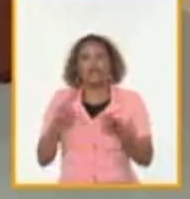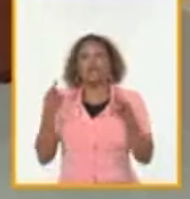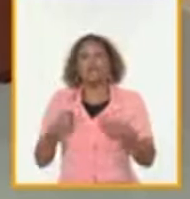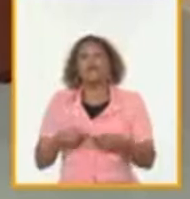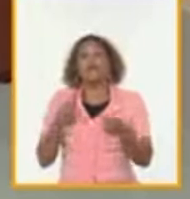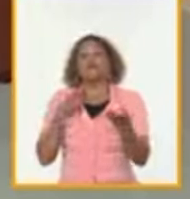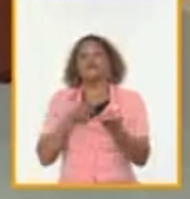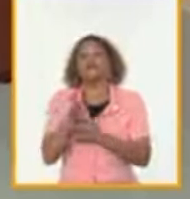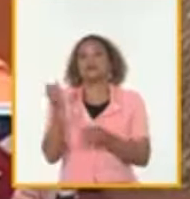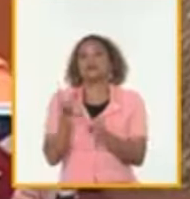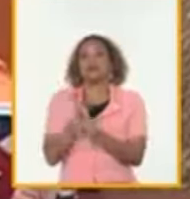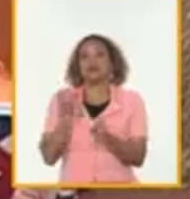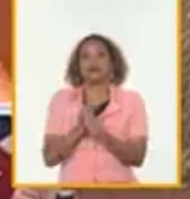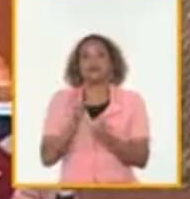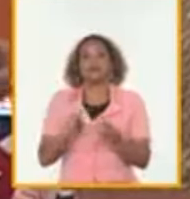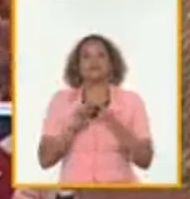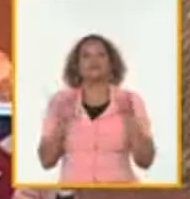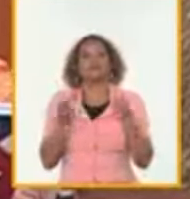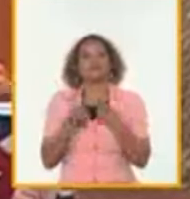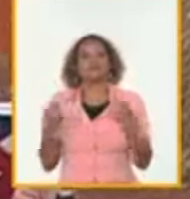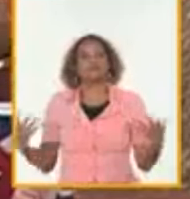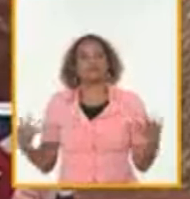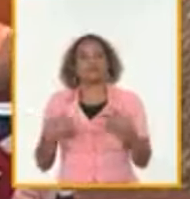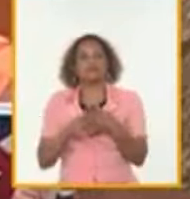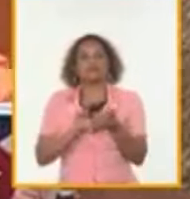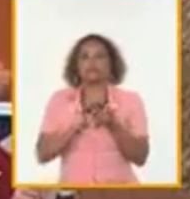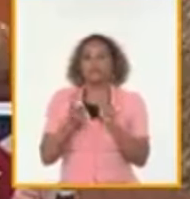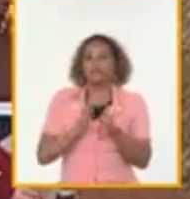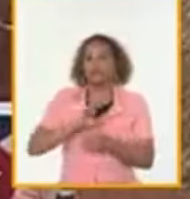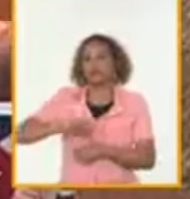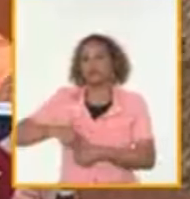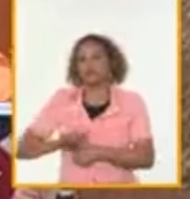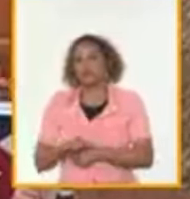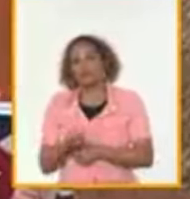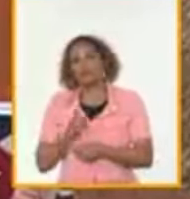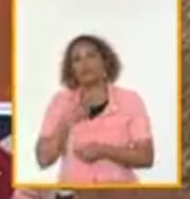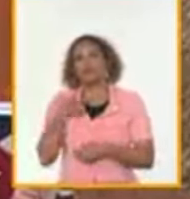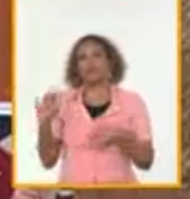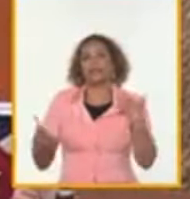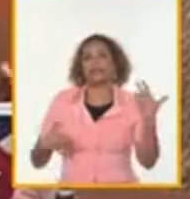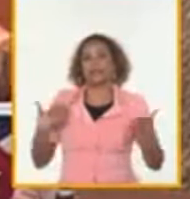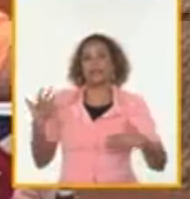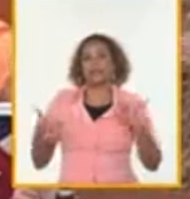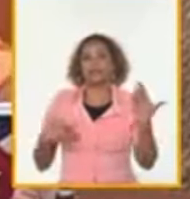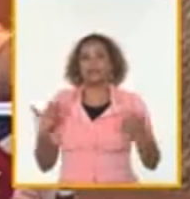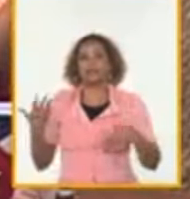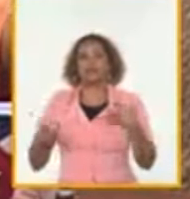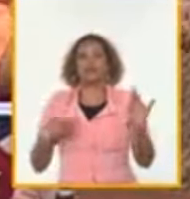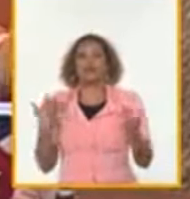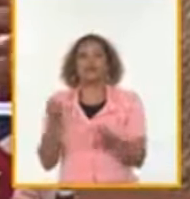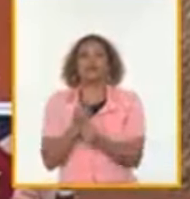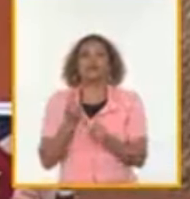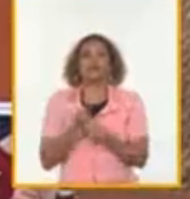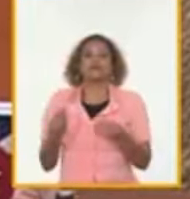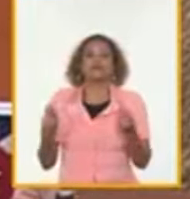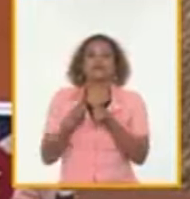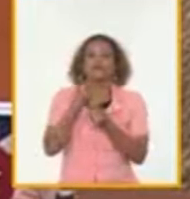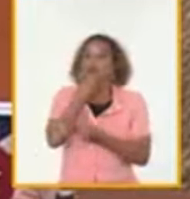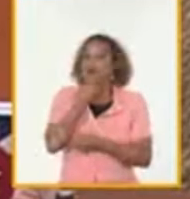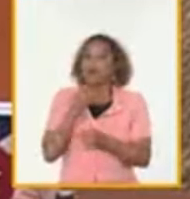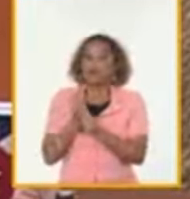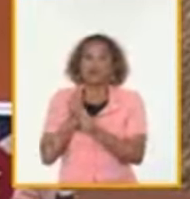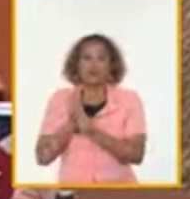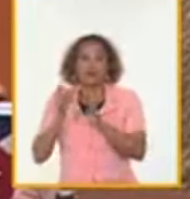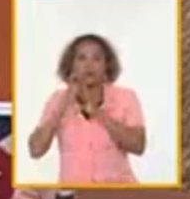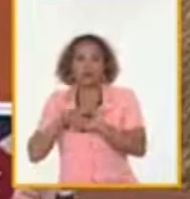muchísimo más en esto en todo lo relacionado con el deporte con la cultura con la recreación con el trabajo con los jóvenes desvinculados